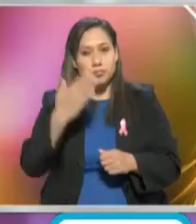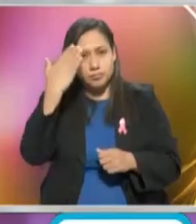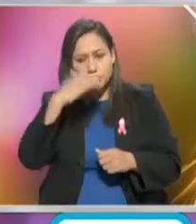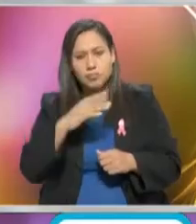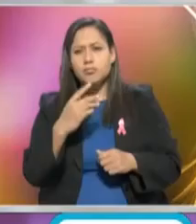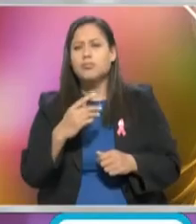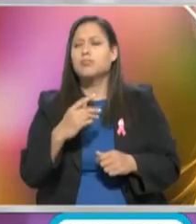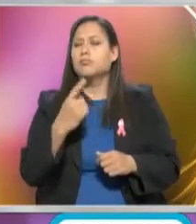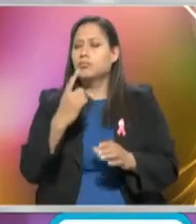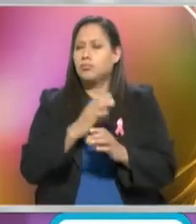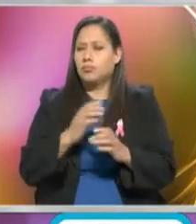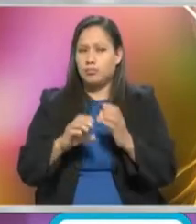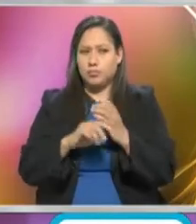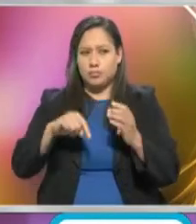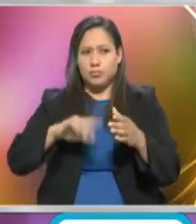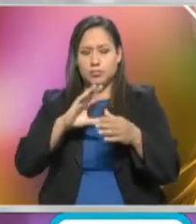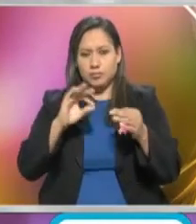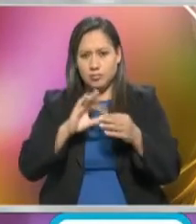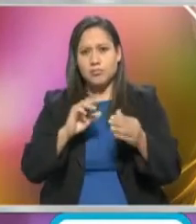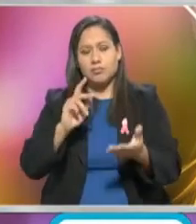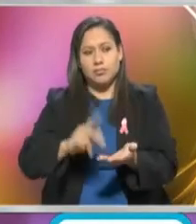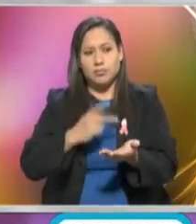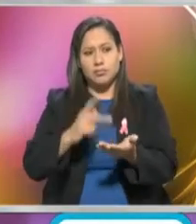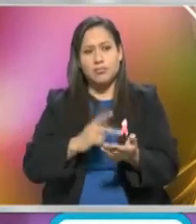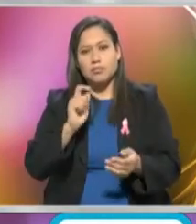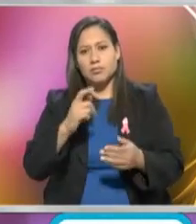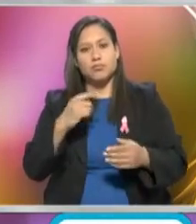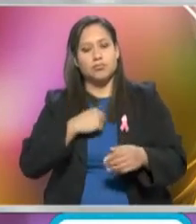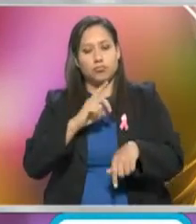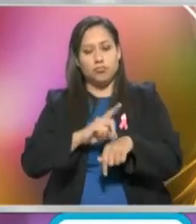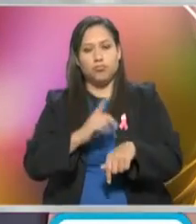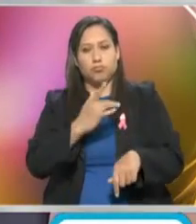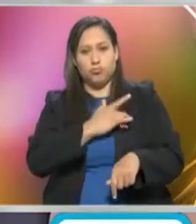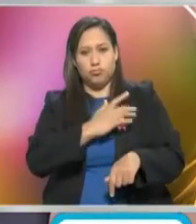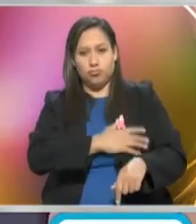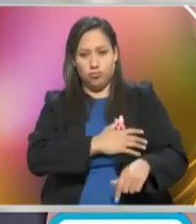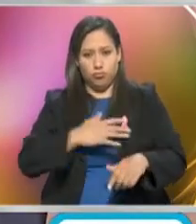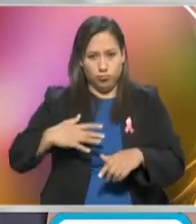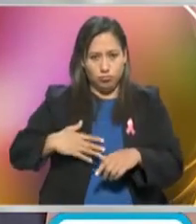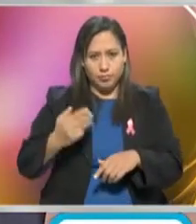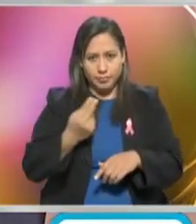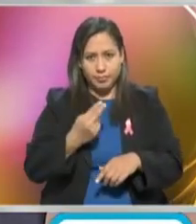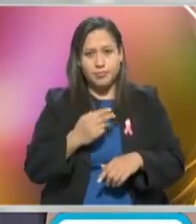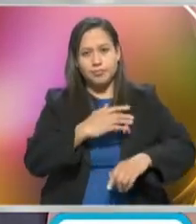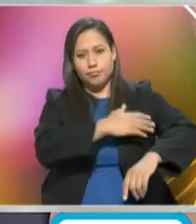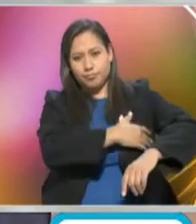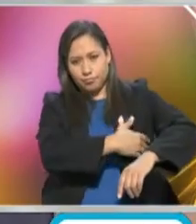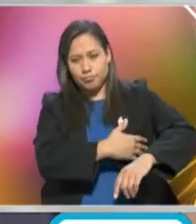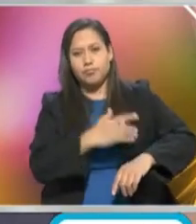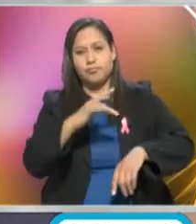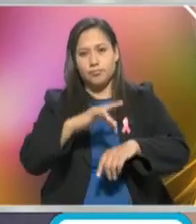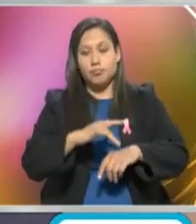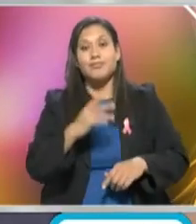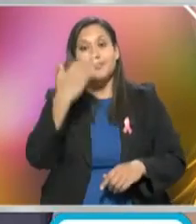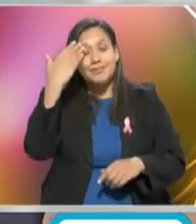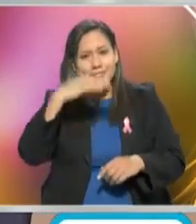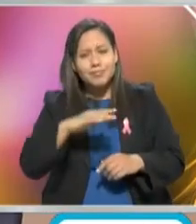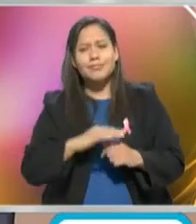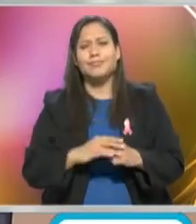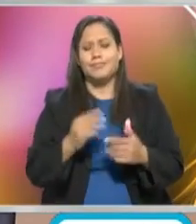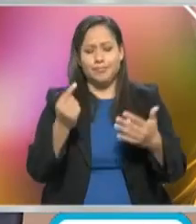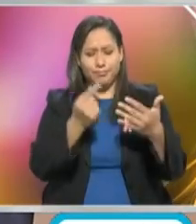las cosas que hemos hablado constantemente es la autoexploración. Así es. Ese es uno de los... hablamos